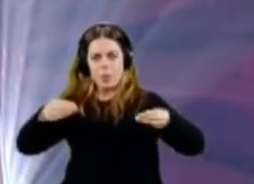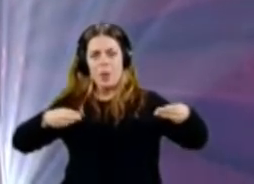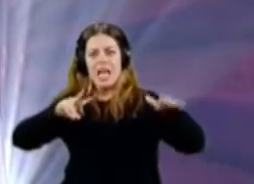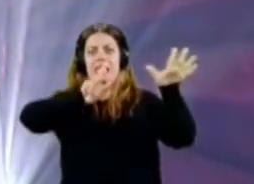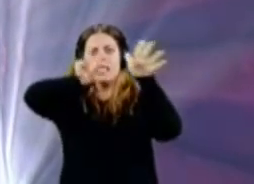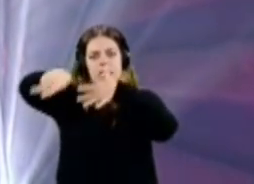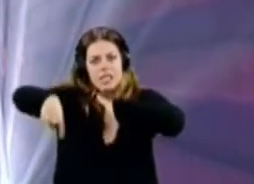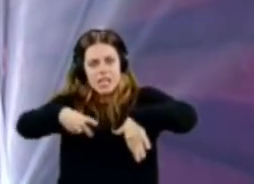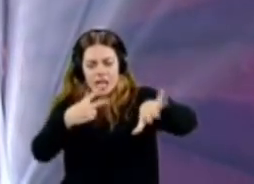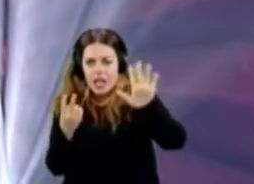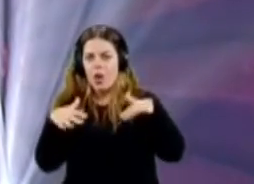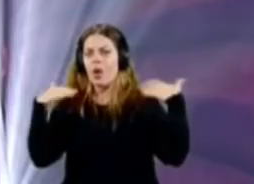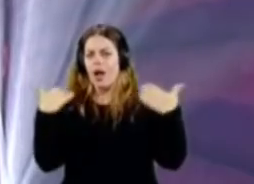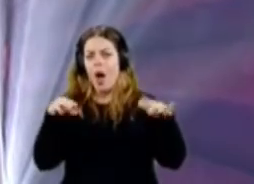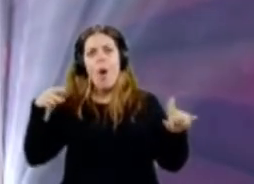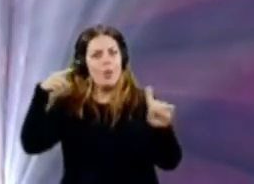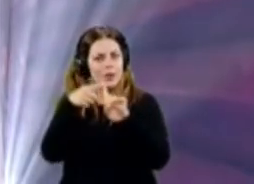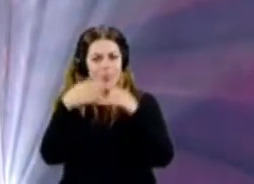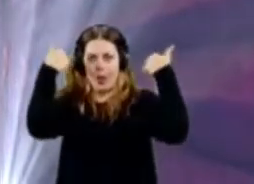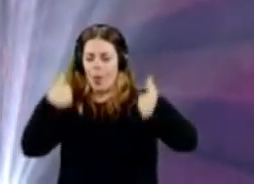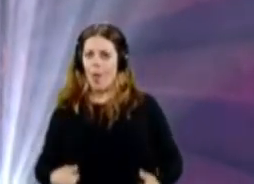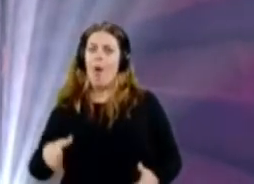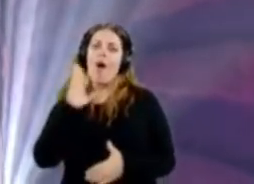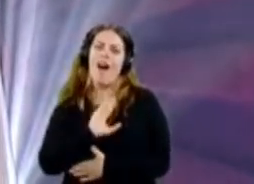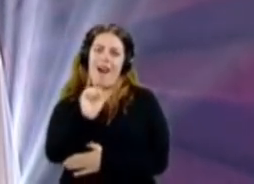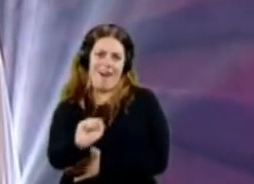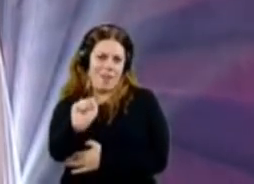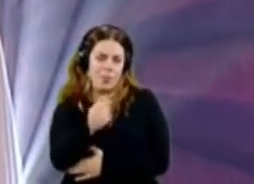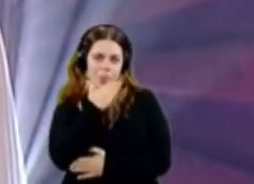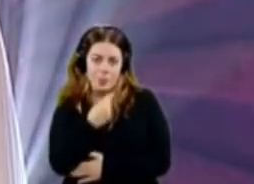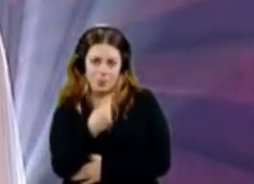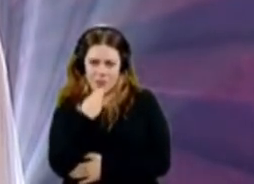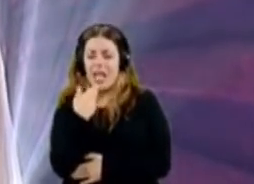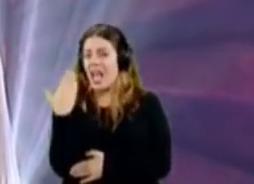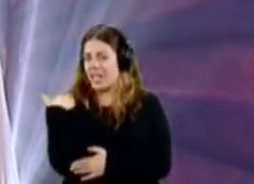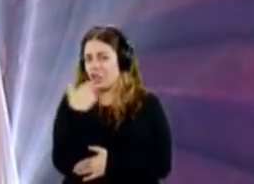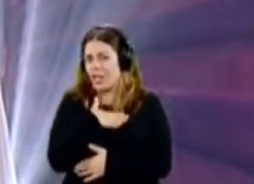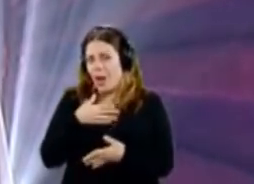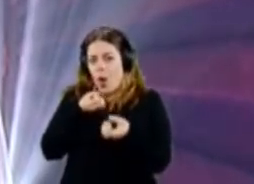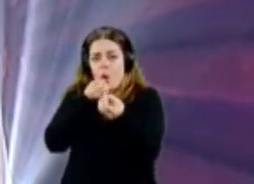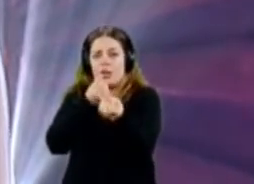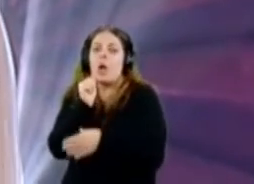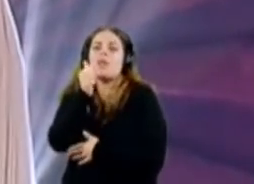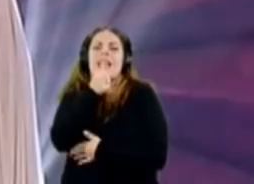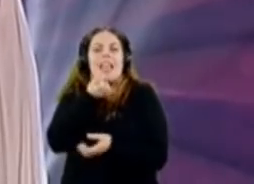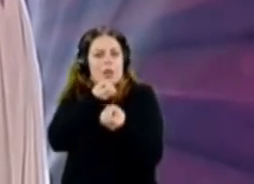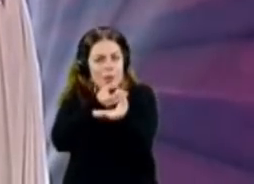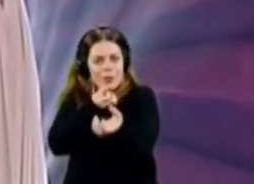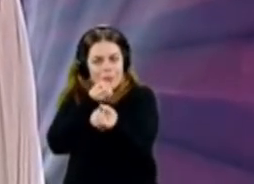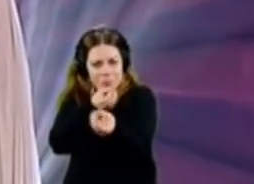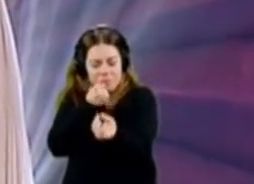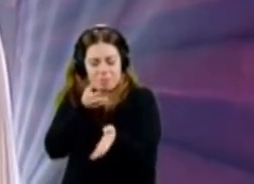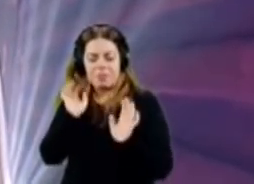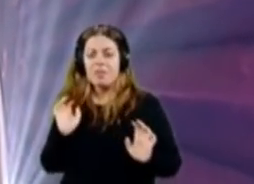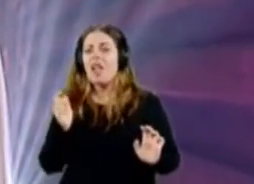pinceles esos cuerpos para que queden tan hermosos. Gracias. Y les decía, les iba a contar un chisme. Bueno, un chisme, vamos un secreto. Allá. Les iba a, contarle